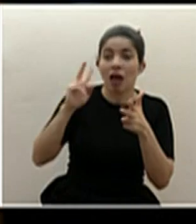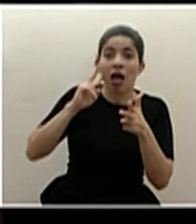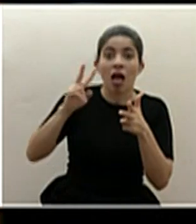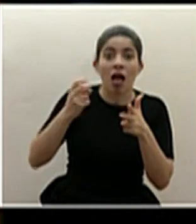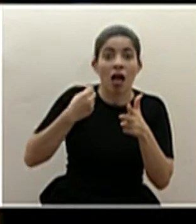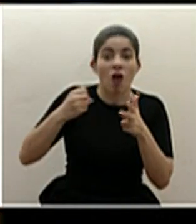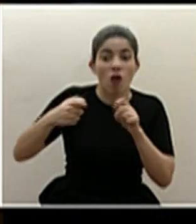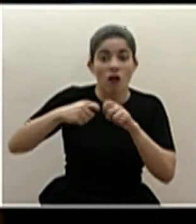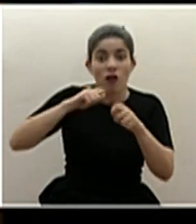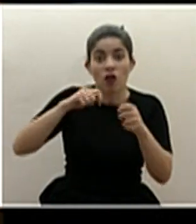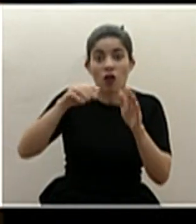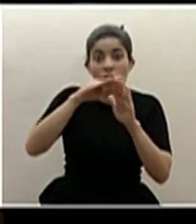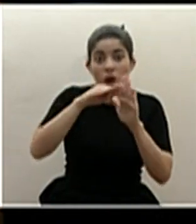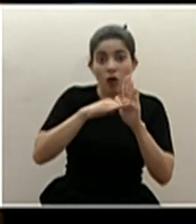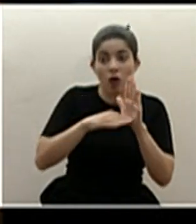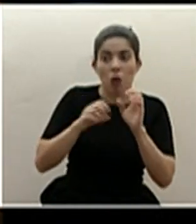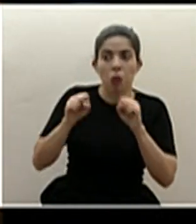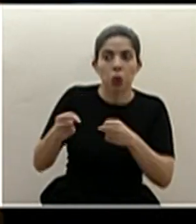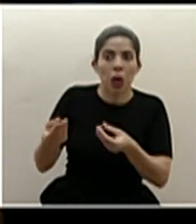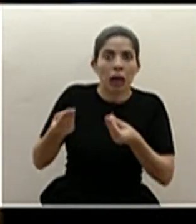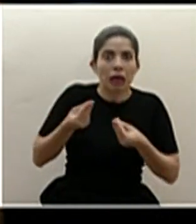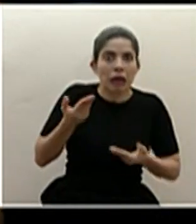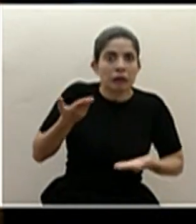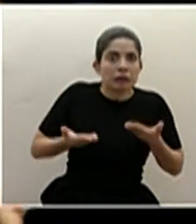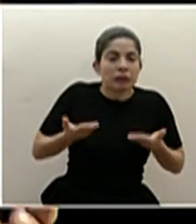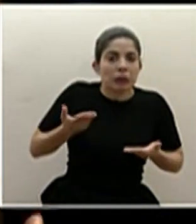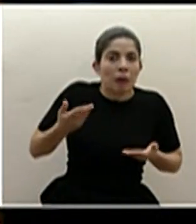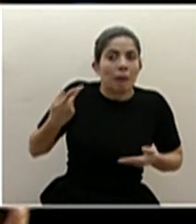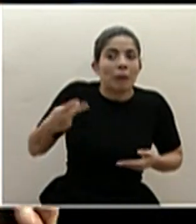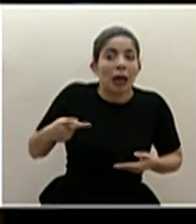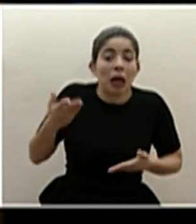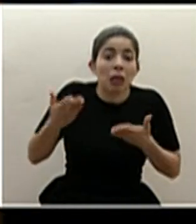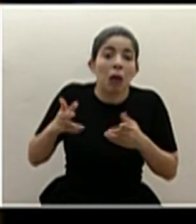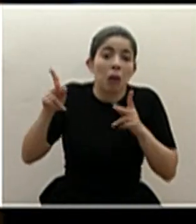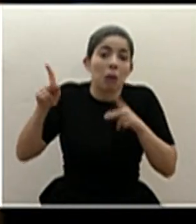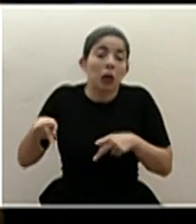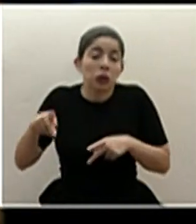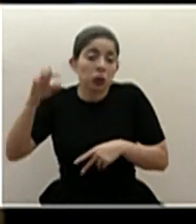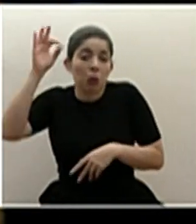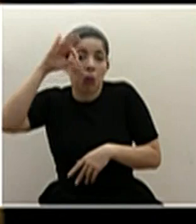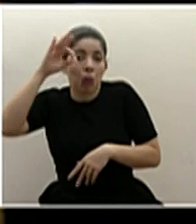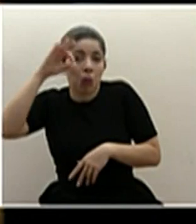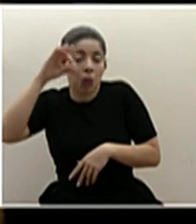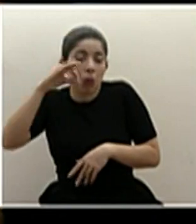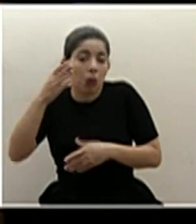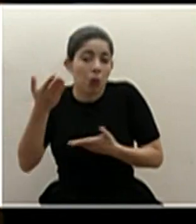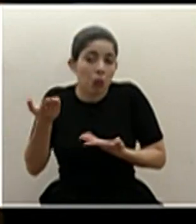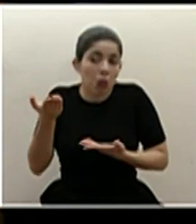peligro en algunos momentos, tal vez sin conocimiento de autoridades,